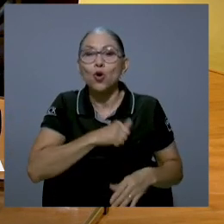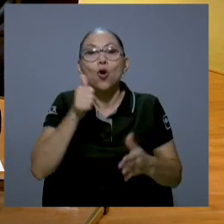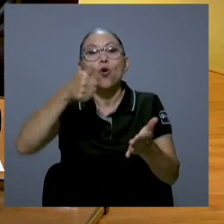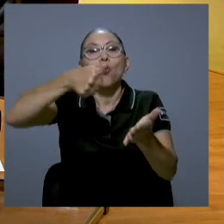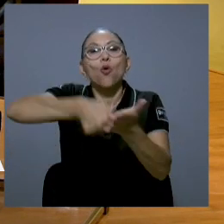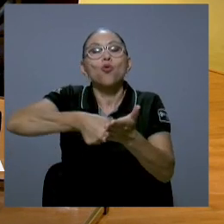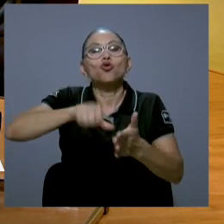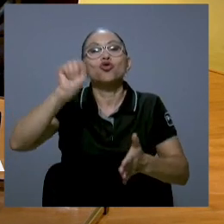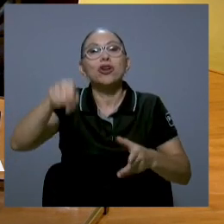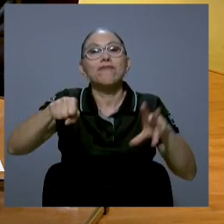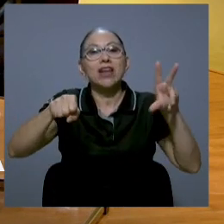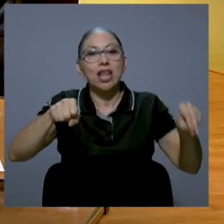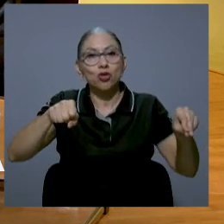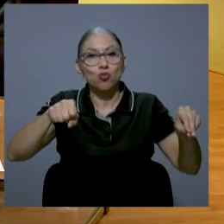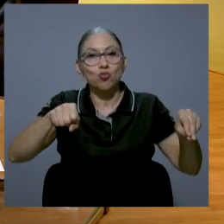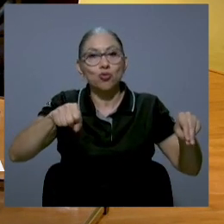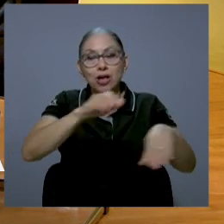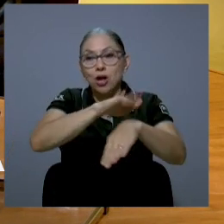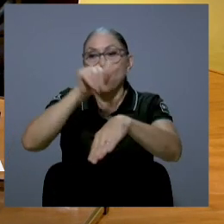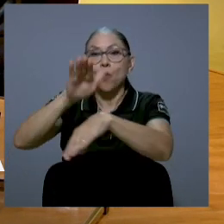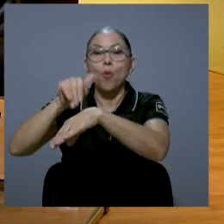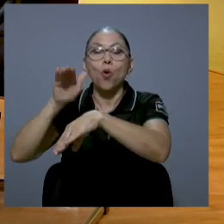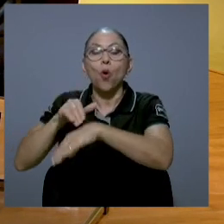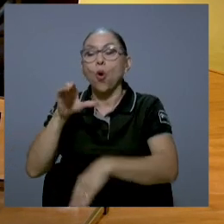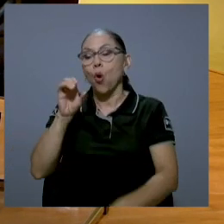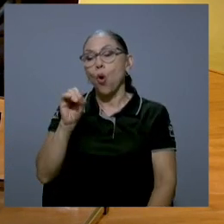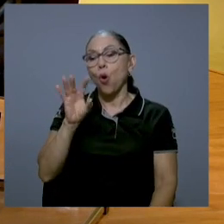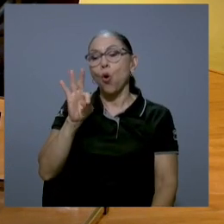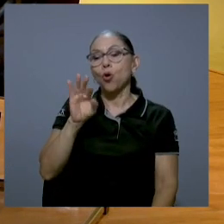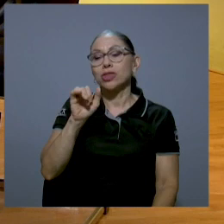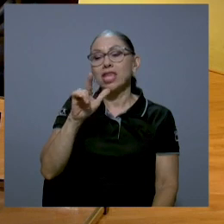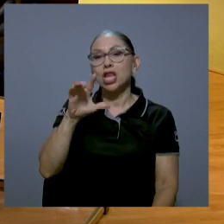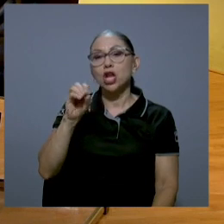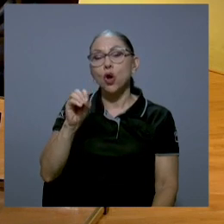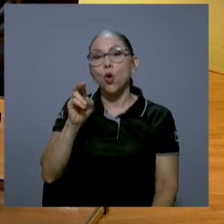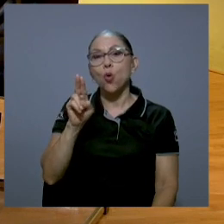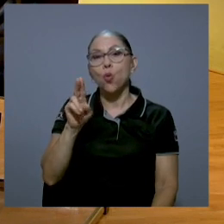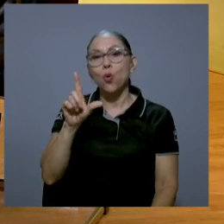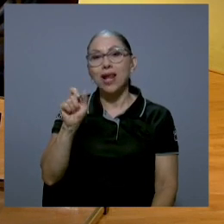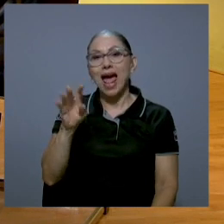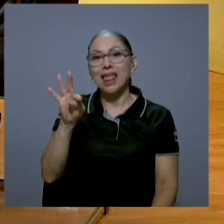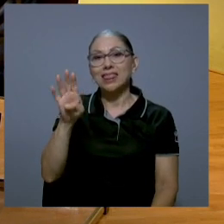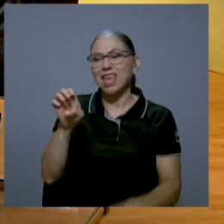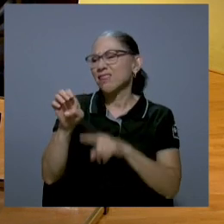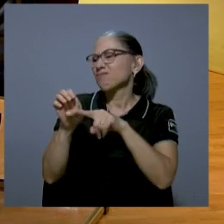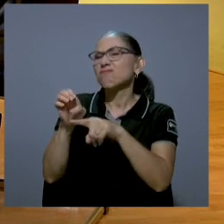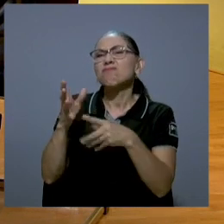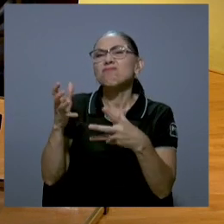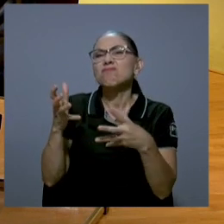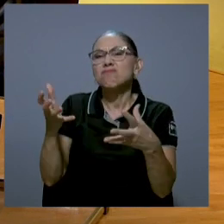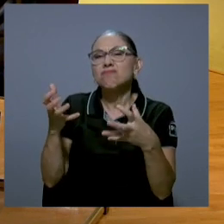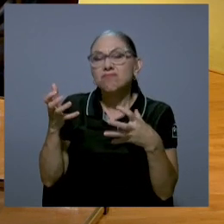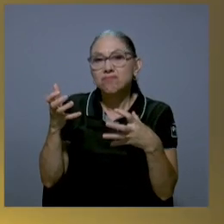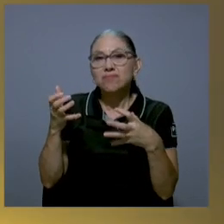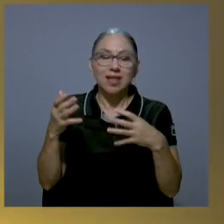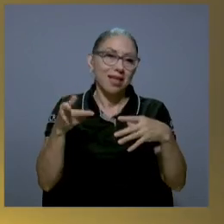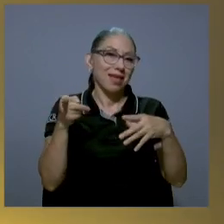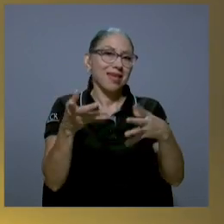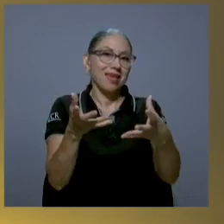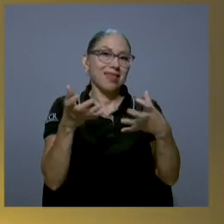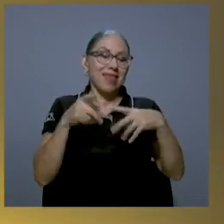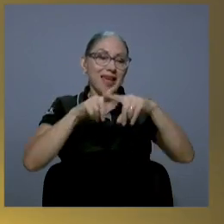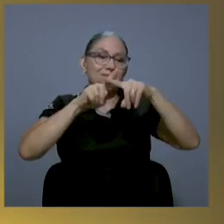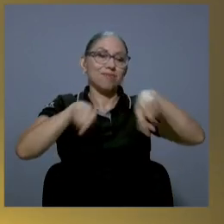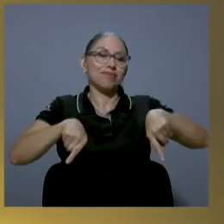don Otilio Ulate, que lo que pretendía don Otilio Ulate era que se eliminara la prohibición de